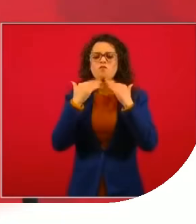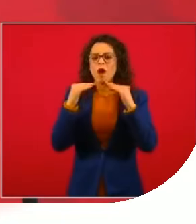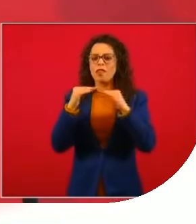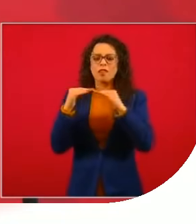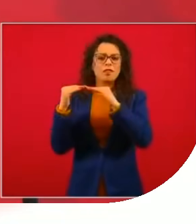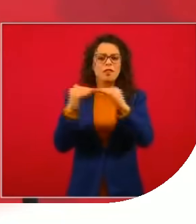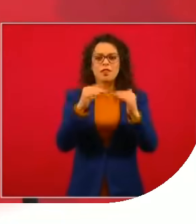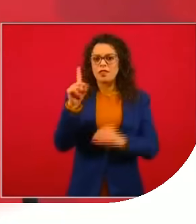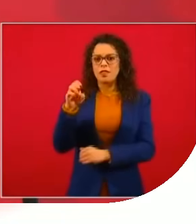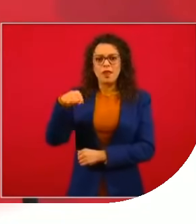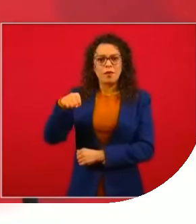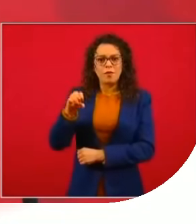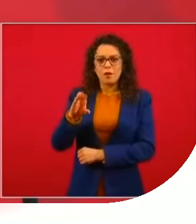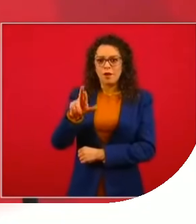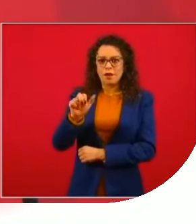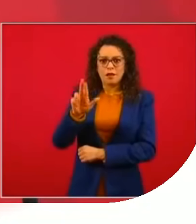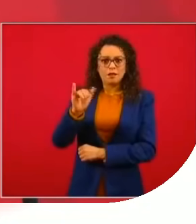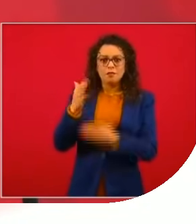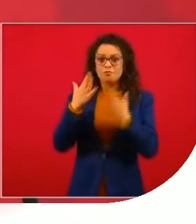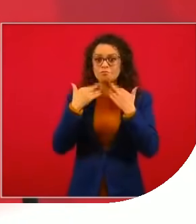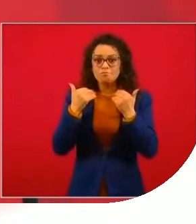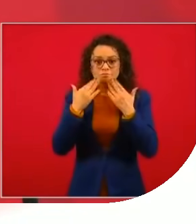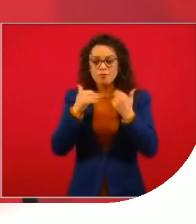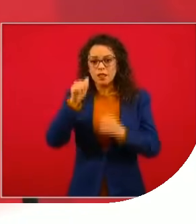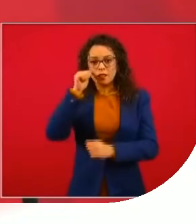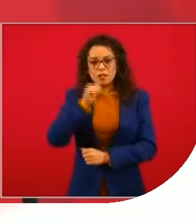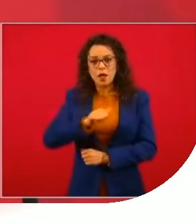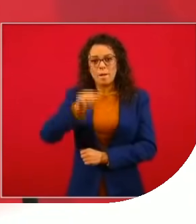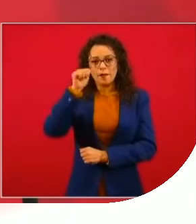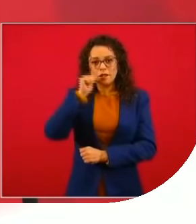O sea, hicieron fraude.